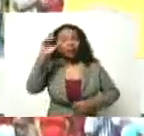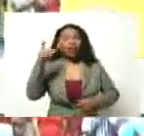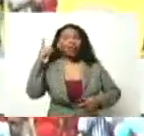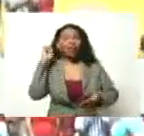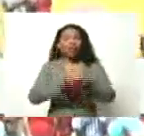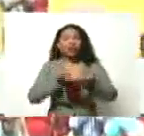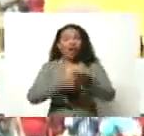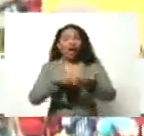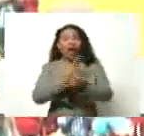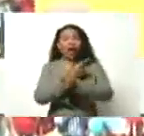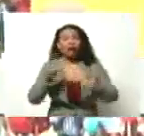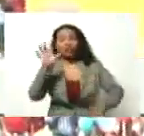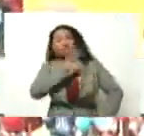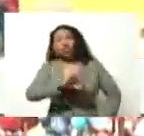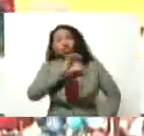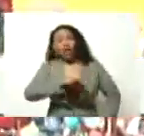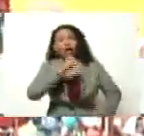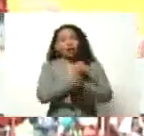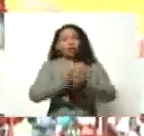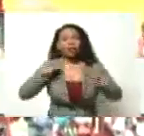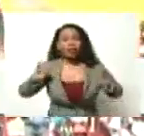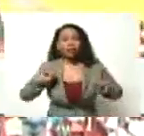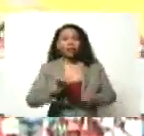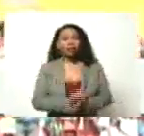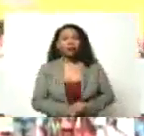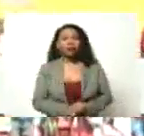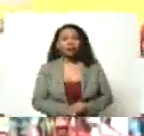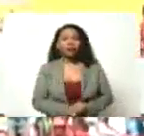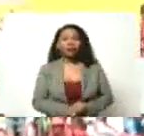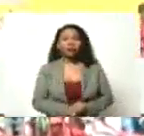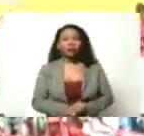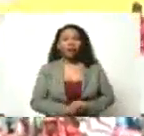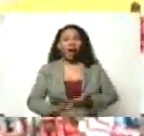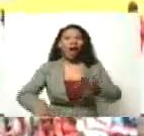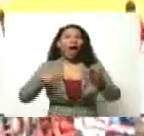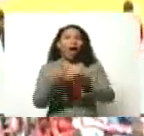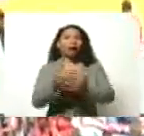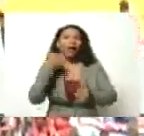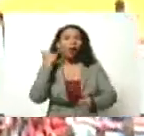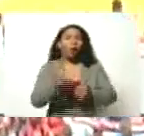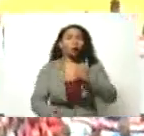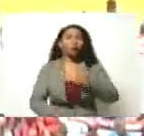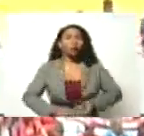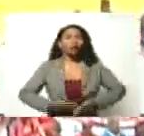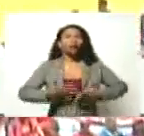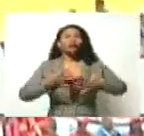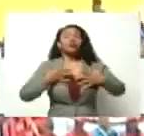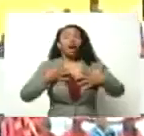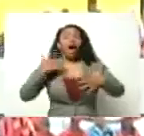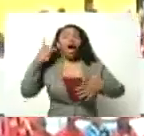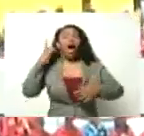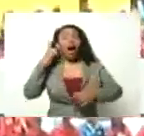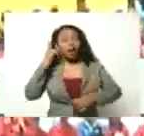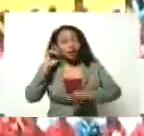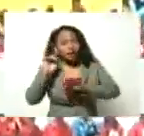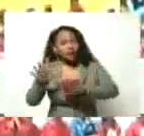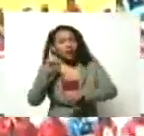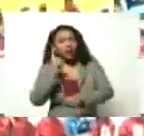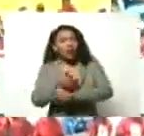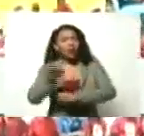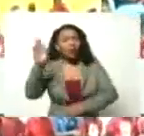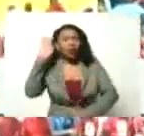libre soberana e independiente hasta el último respiro así debe creo que así deben ser los juramentos